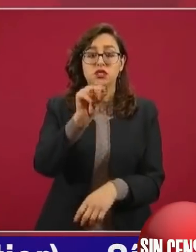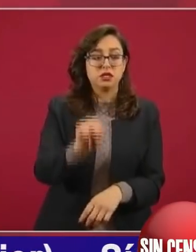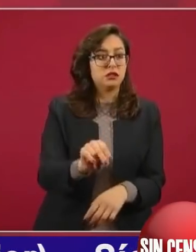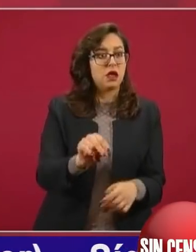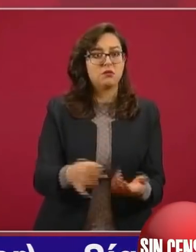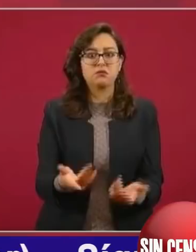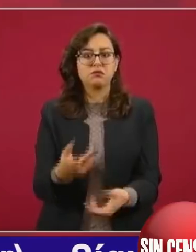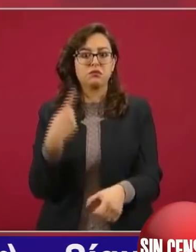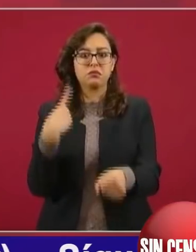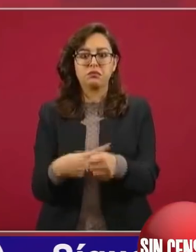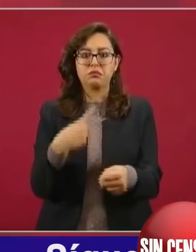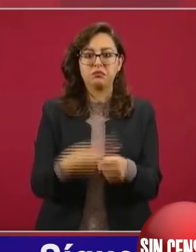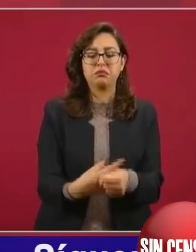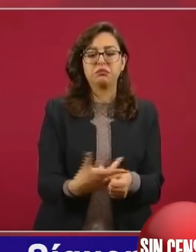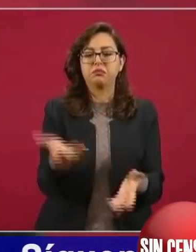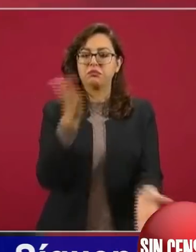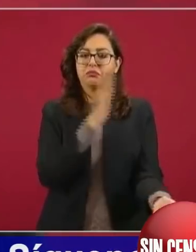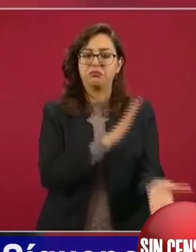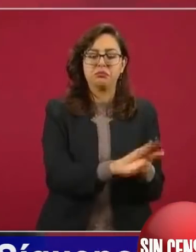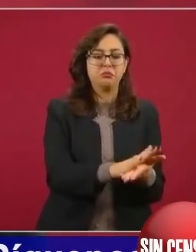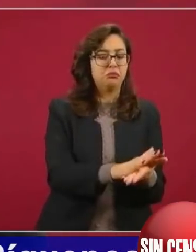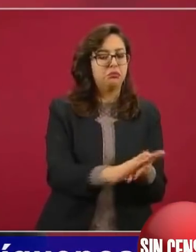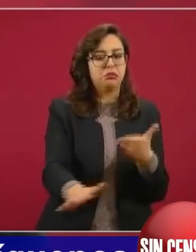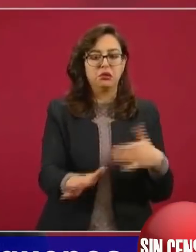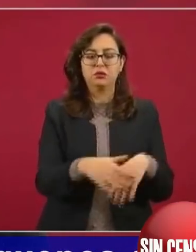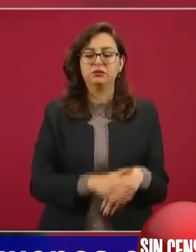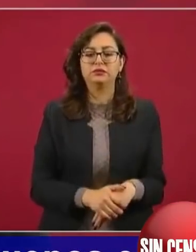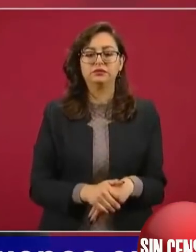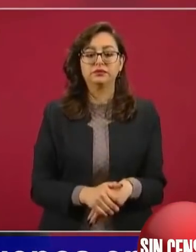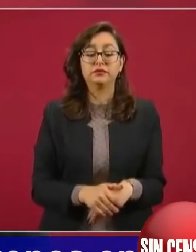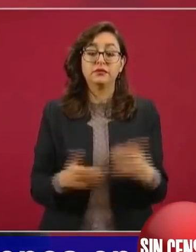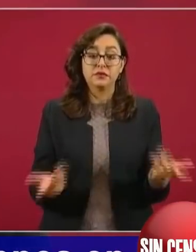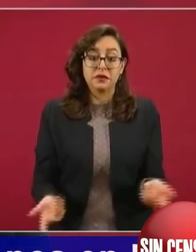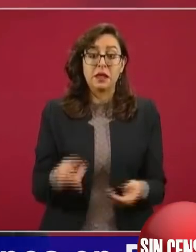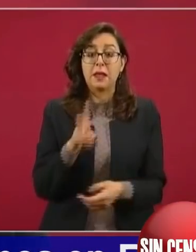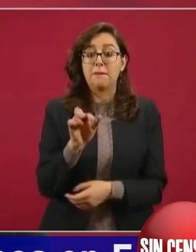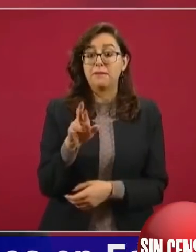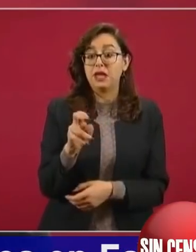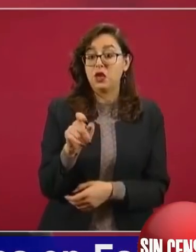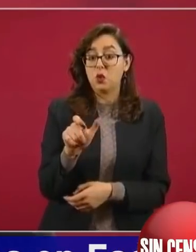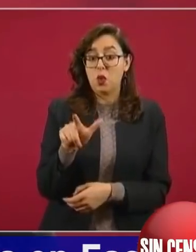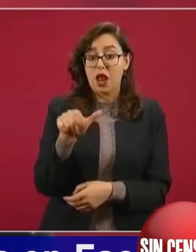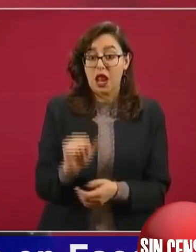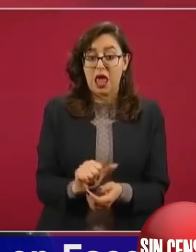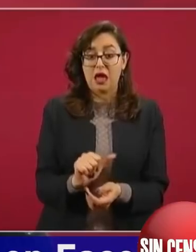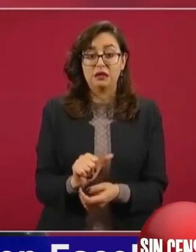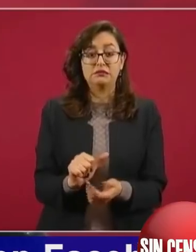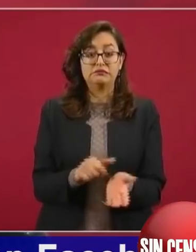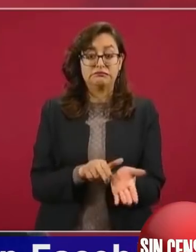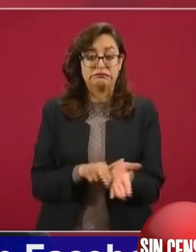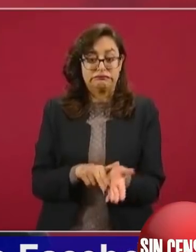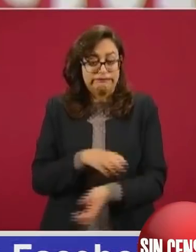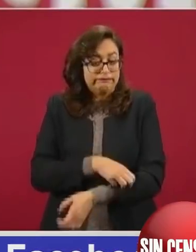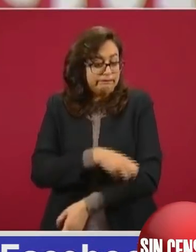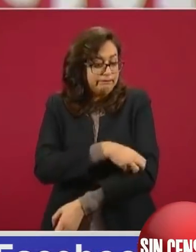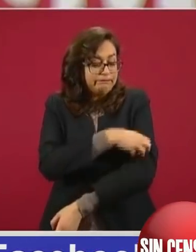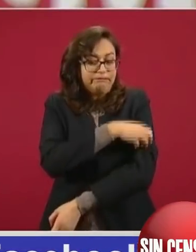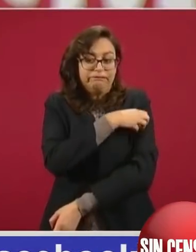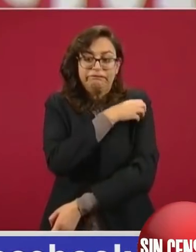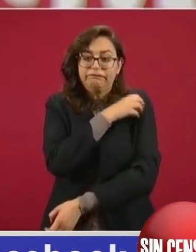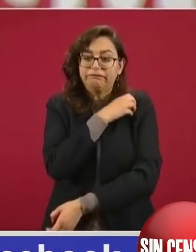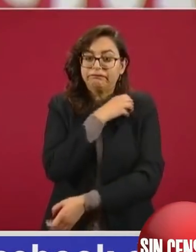registró en Kenia en 1977. Pero esta es la viruela y es un caso muy peculiar de una enfermedad que tiene